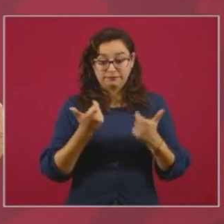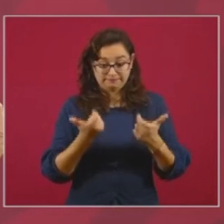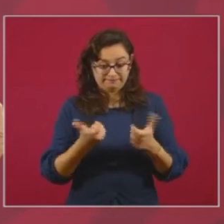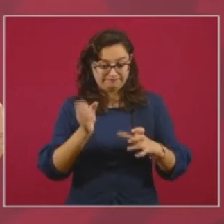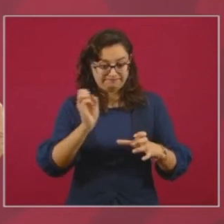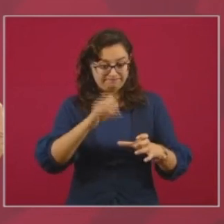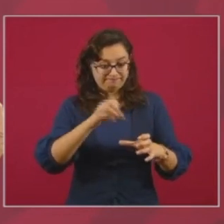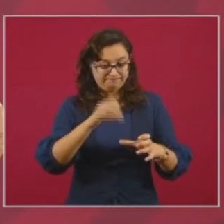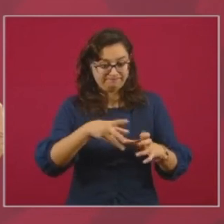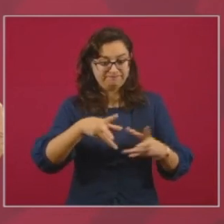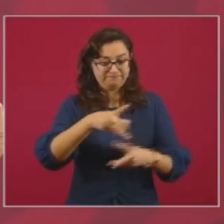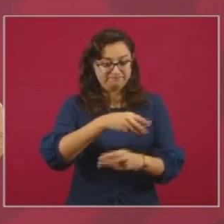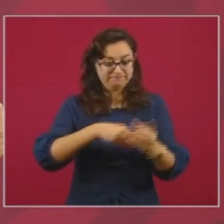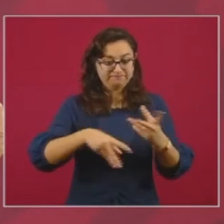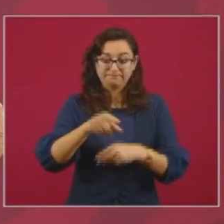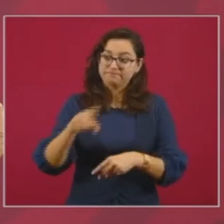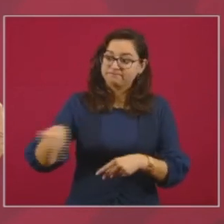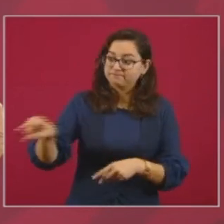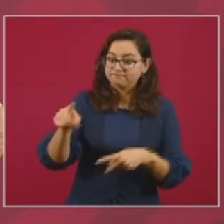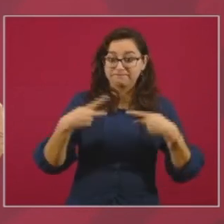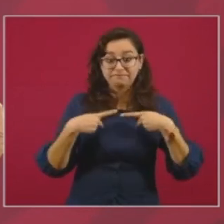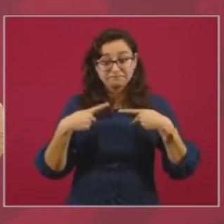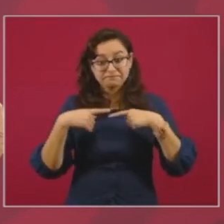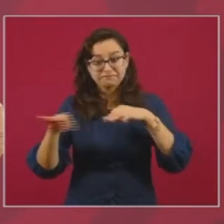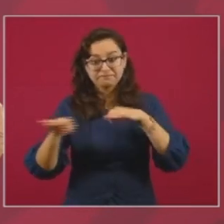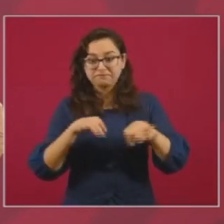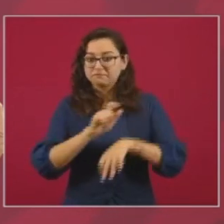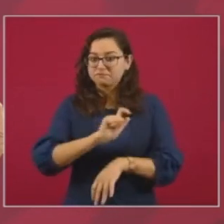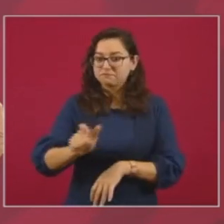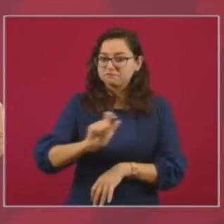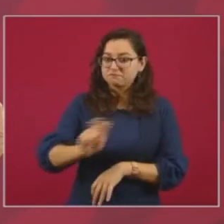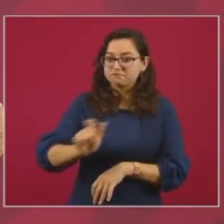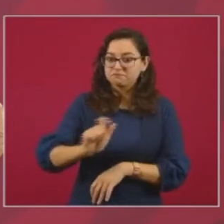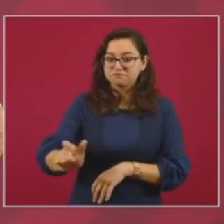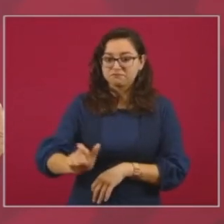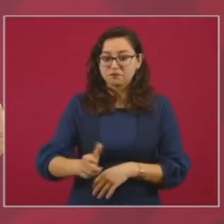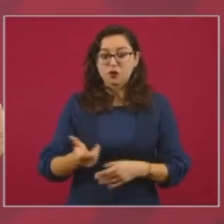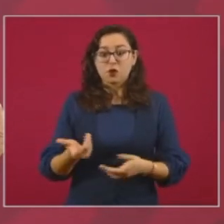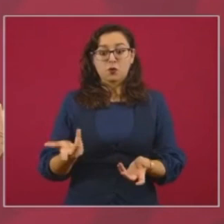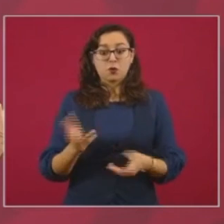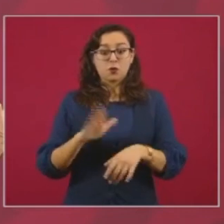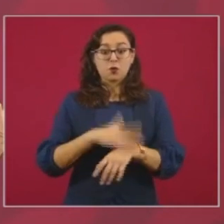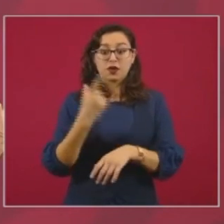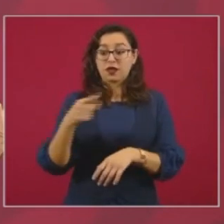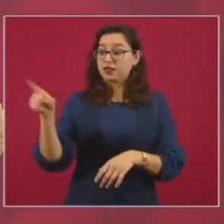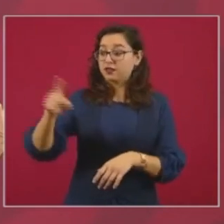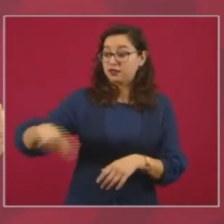ingresos para el trabajador, porque durante muchos años